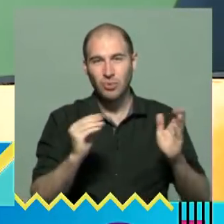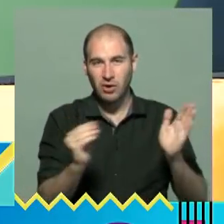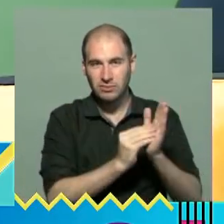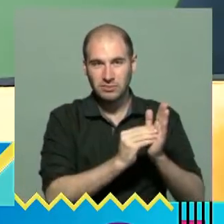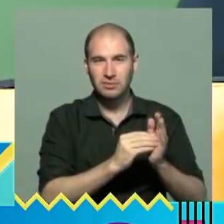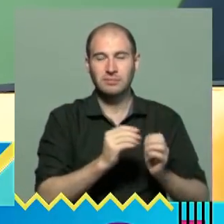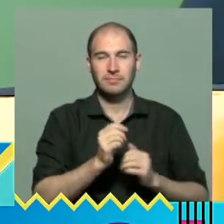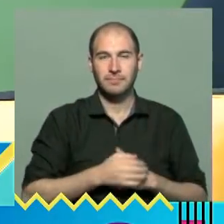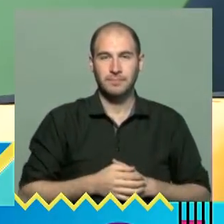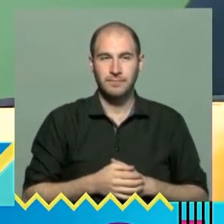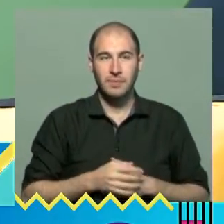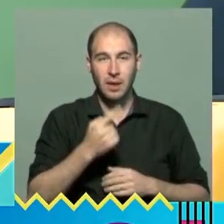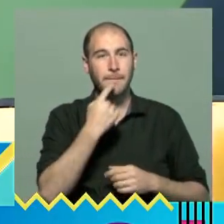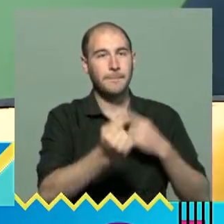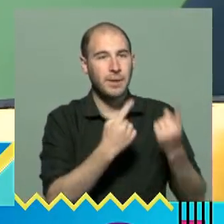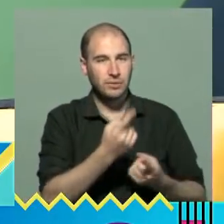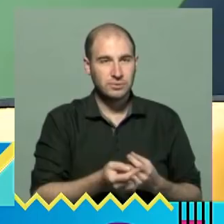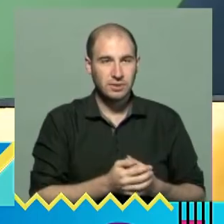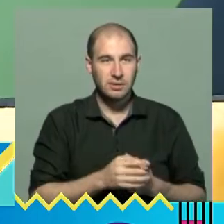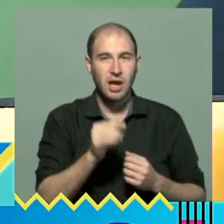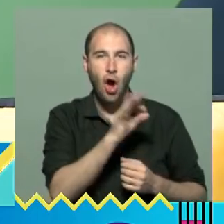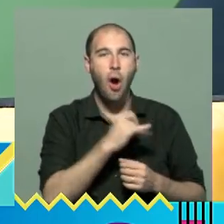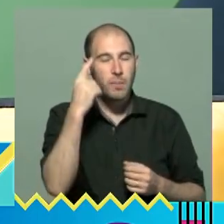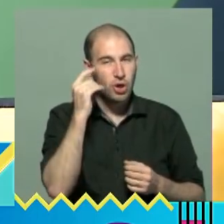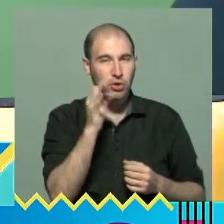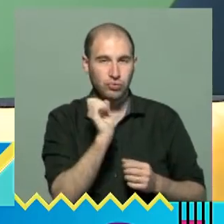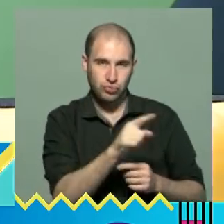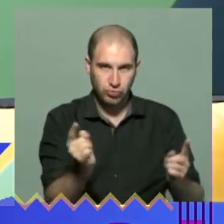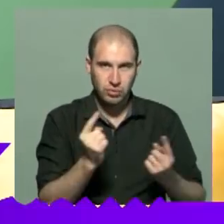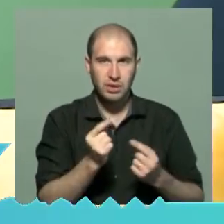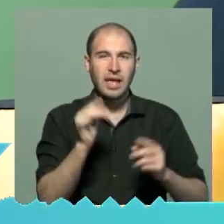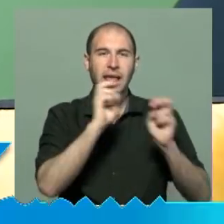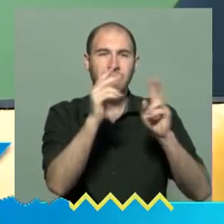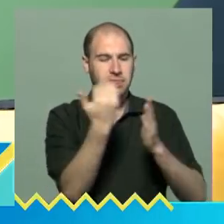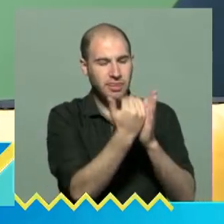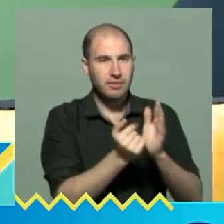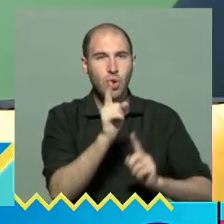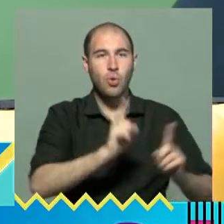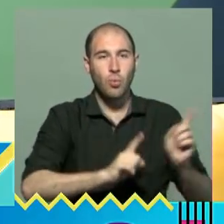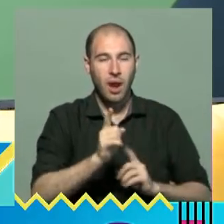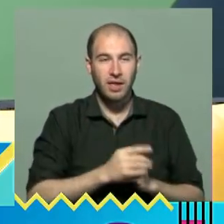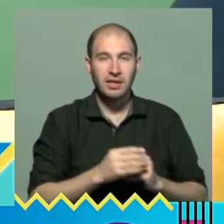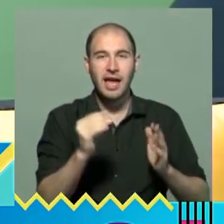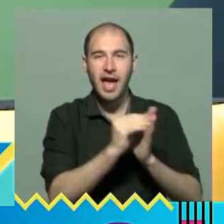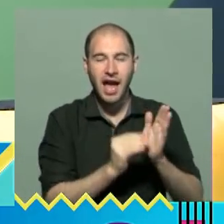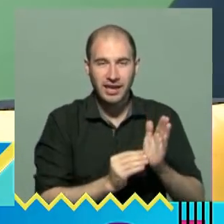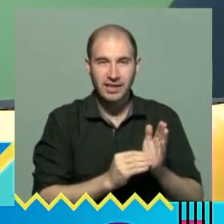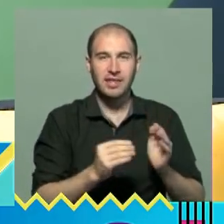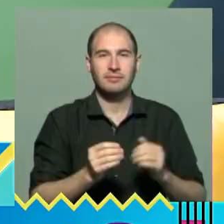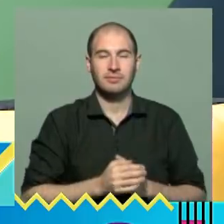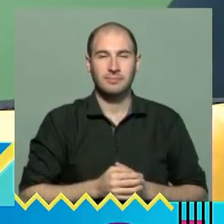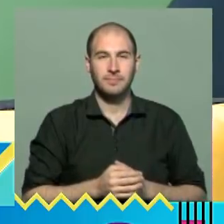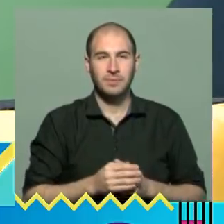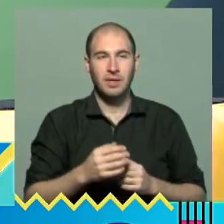la sigla. Queríamos consultarles, en realidad ya desde su opinión personal, cuáles son los temas que tendrían que estar en la agenda y en la